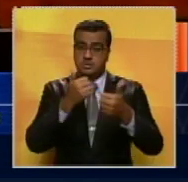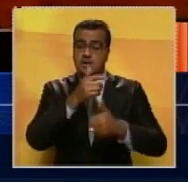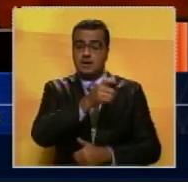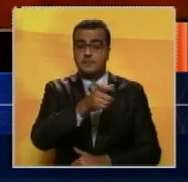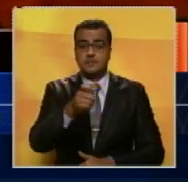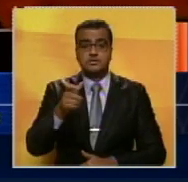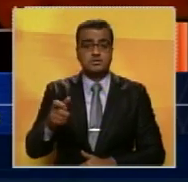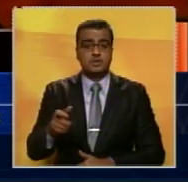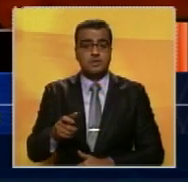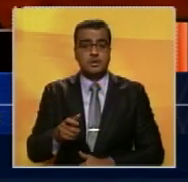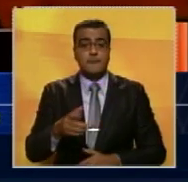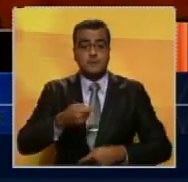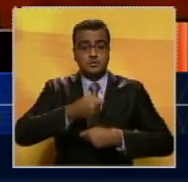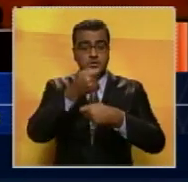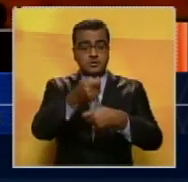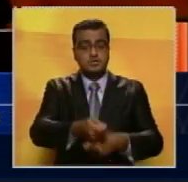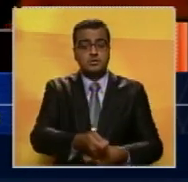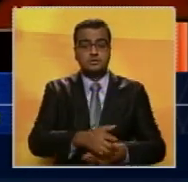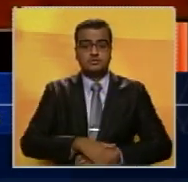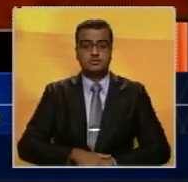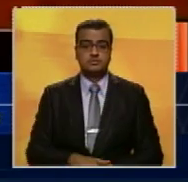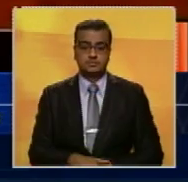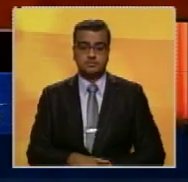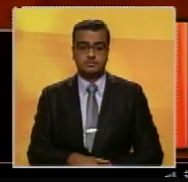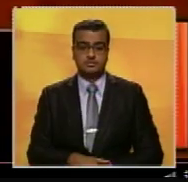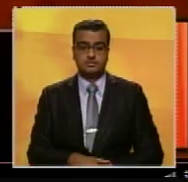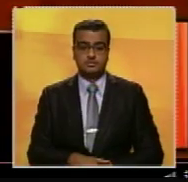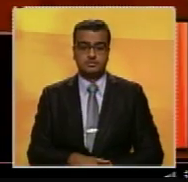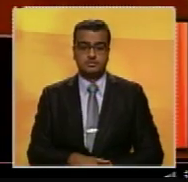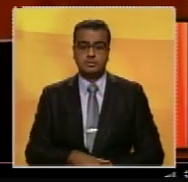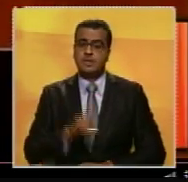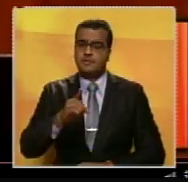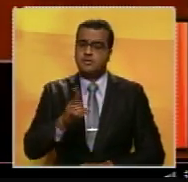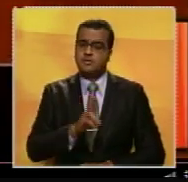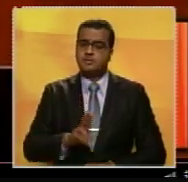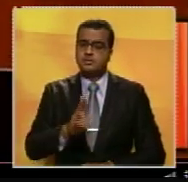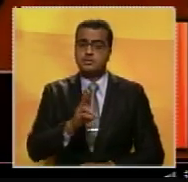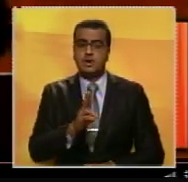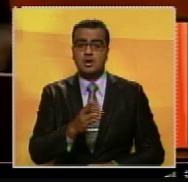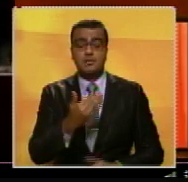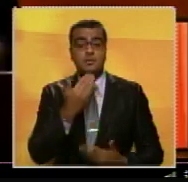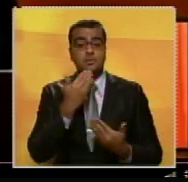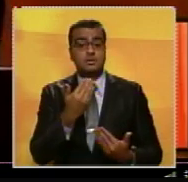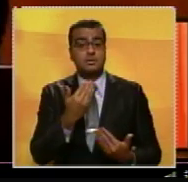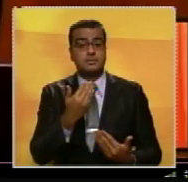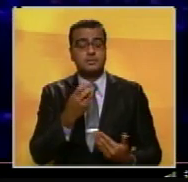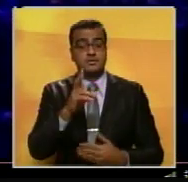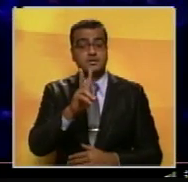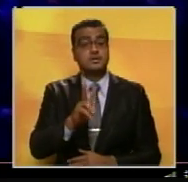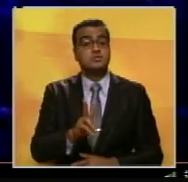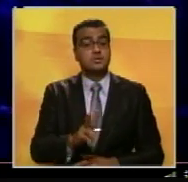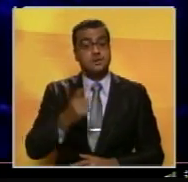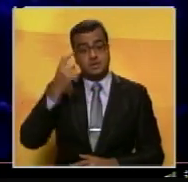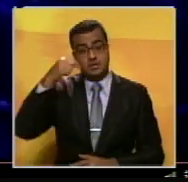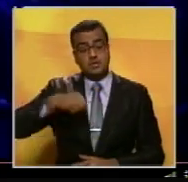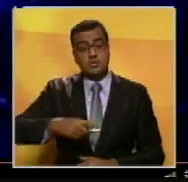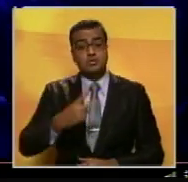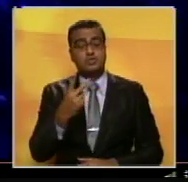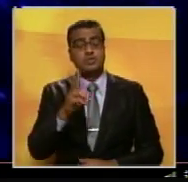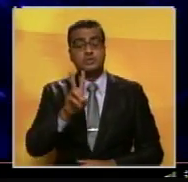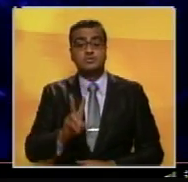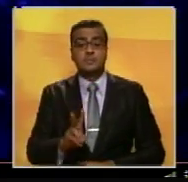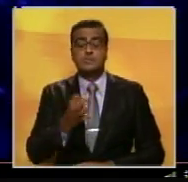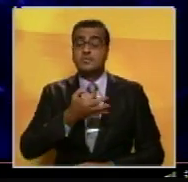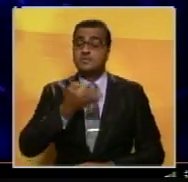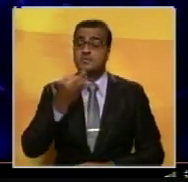of 2017. Gustavo Cisneros aprovechó la ceremonia para indicar que Venezuela es hoy 2 Venezuelas